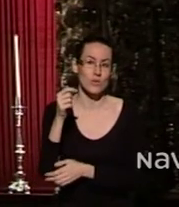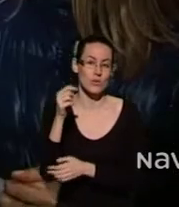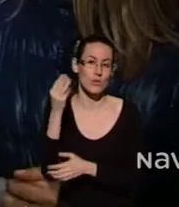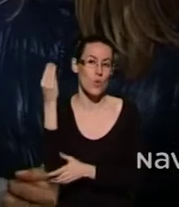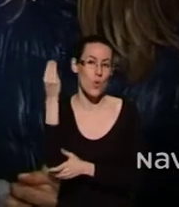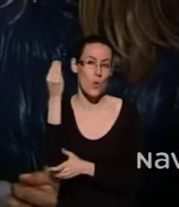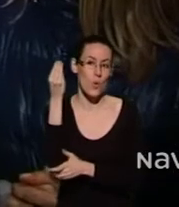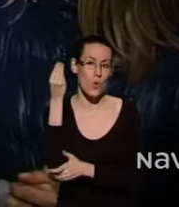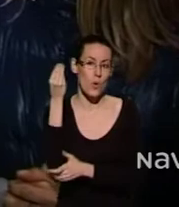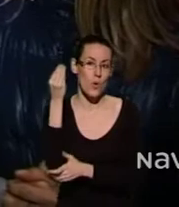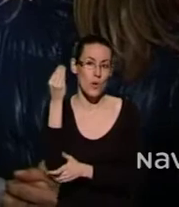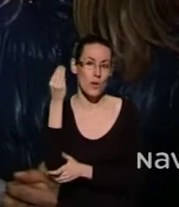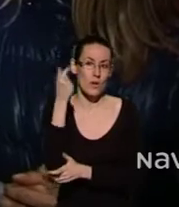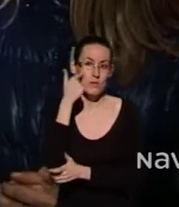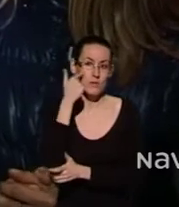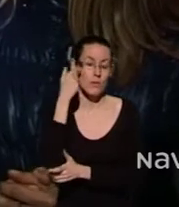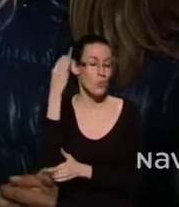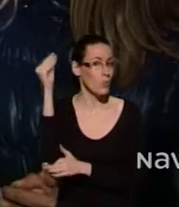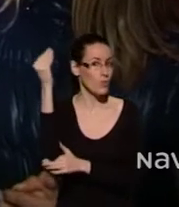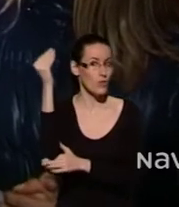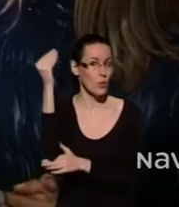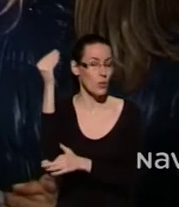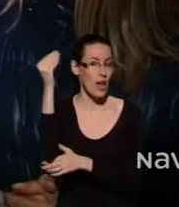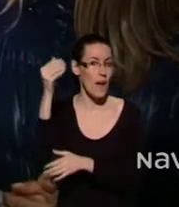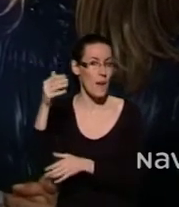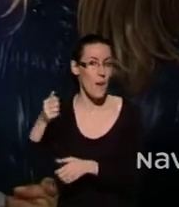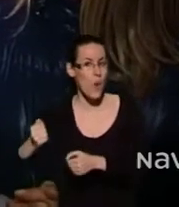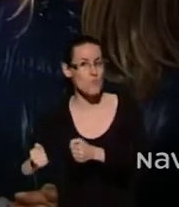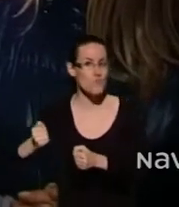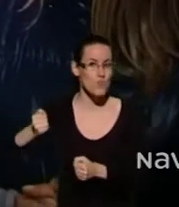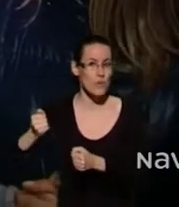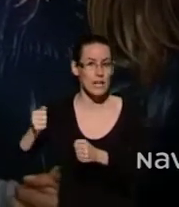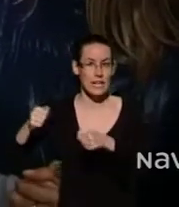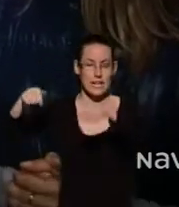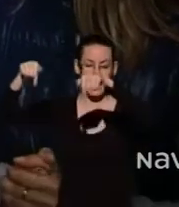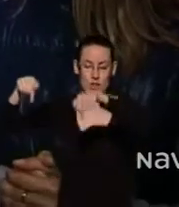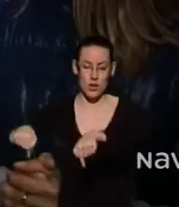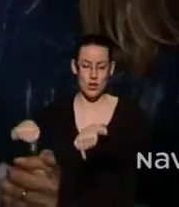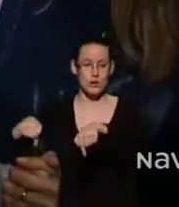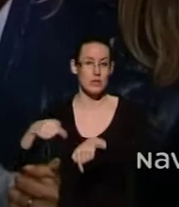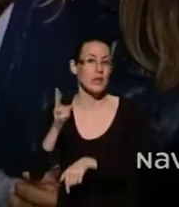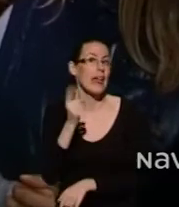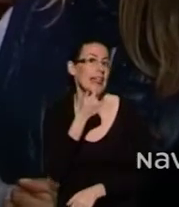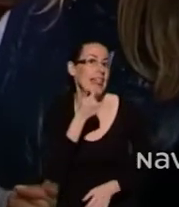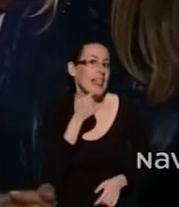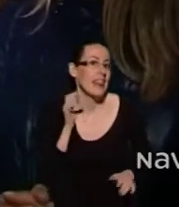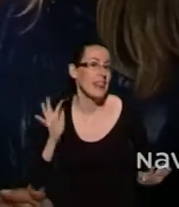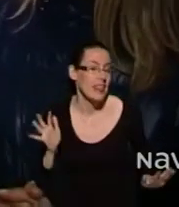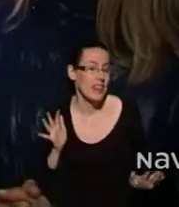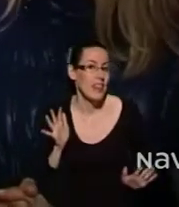curó? Sí, sí, pues allí en la consagración, pues dio un fuerte grito, se le cayeron las muletas,